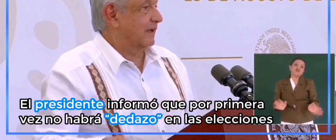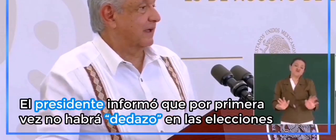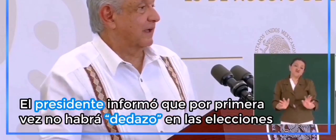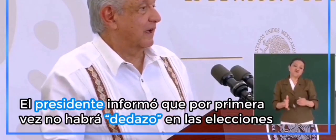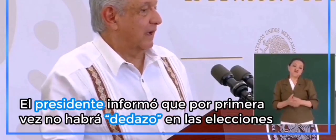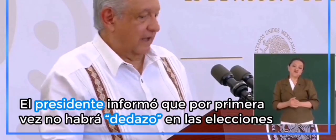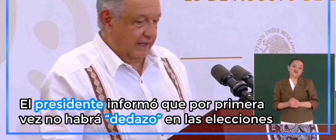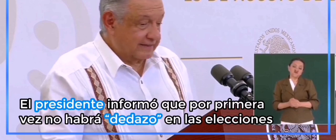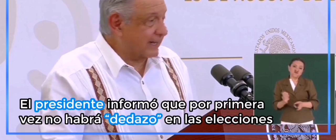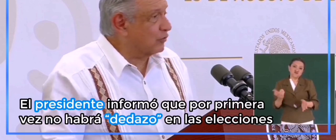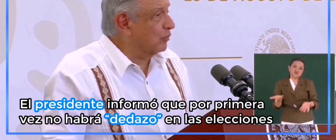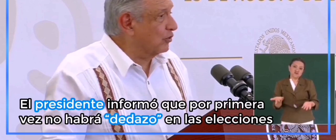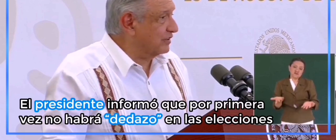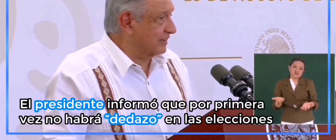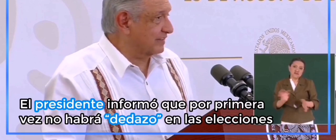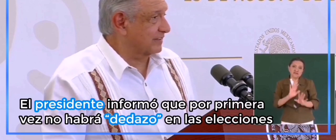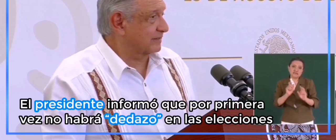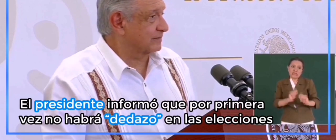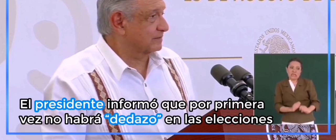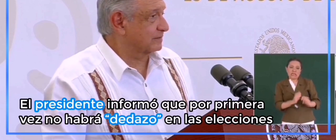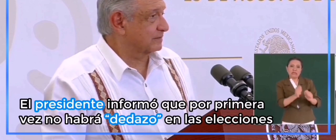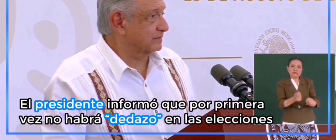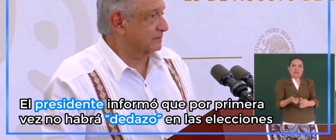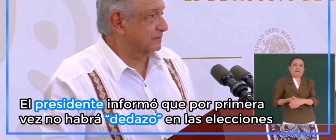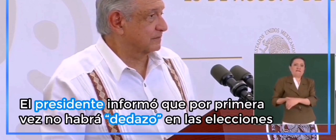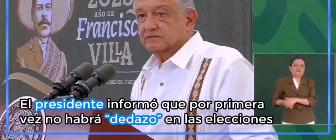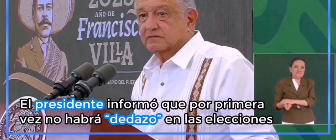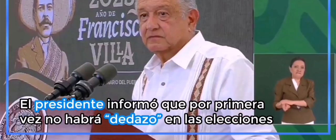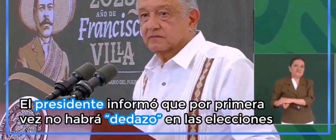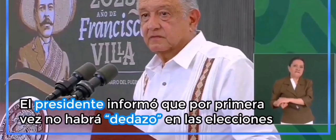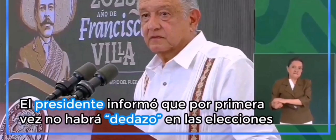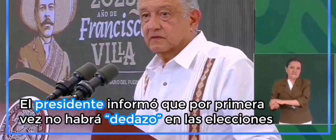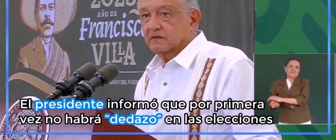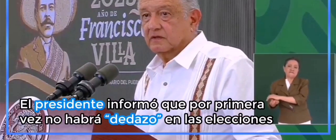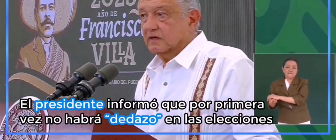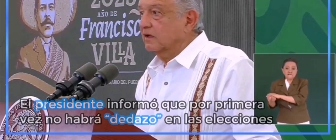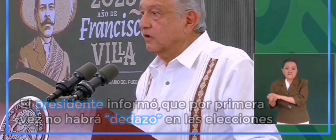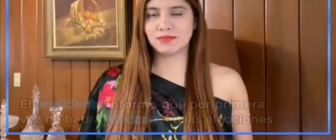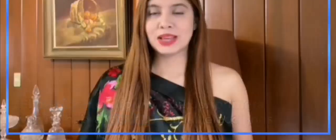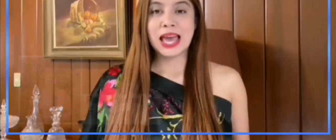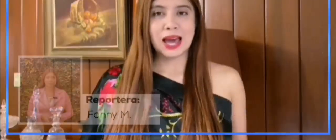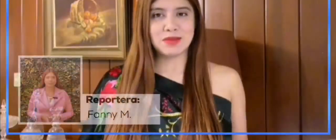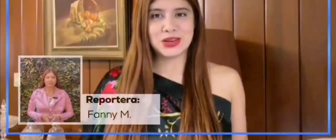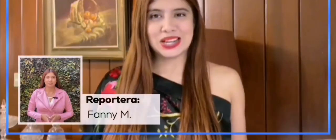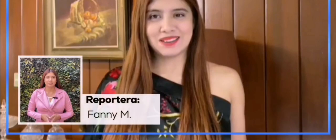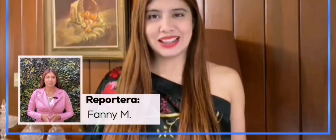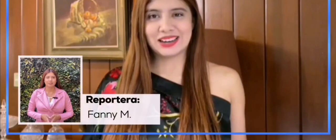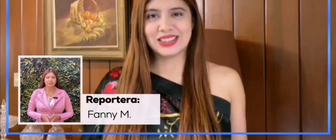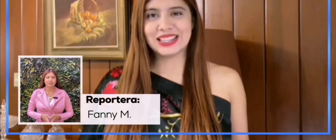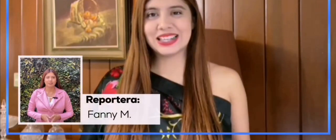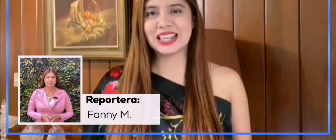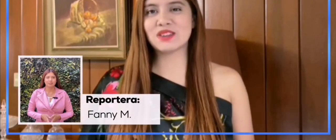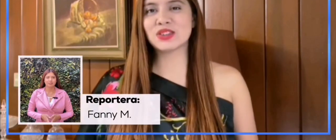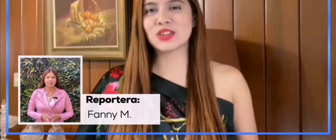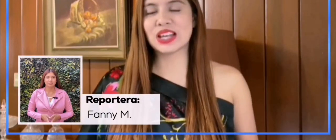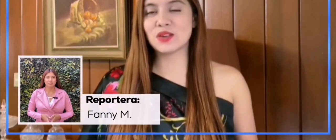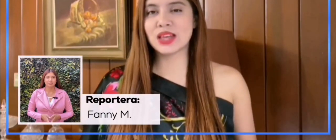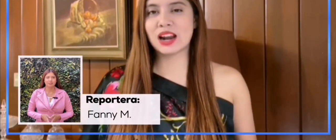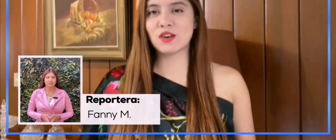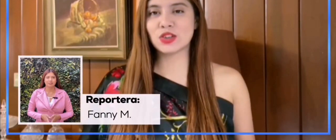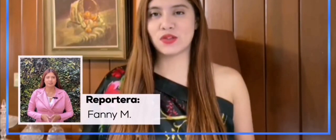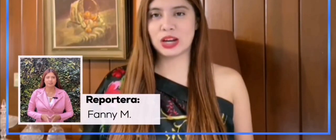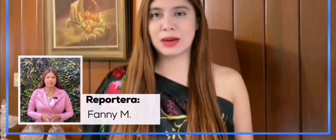y dijo que por primera vez no habrá dedazo en la elección para elegir a un presidente. Amigos de La Verdad Noticias, qué